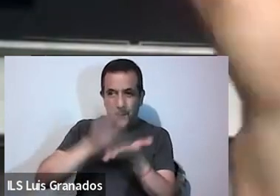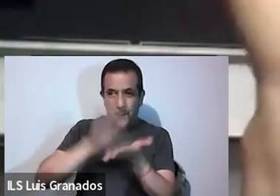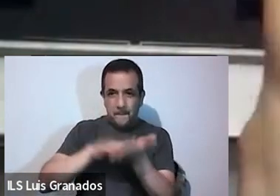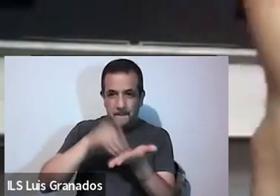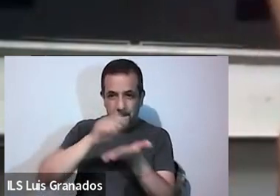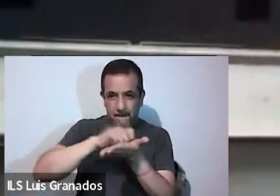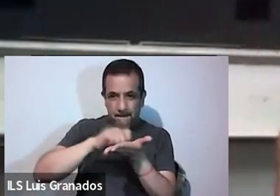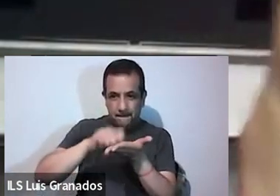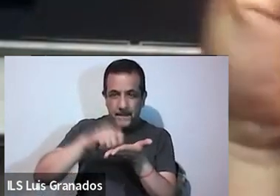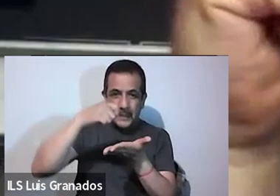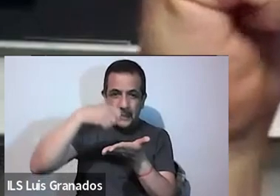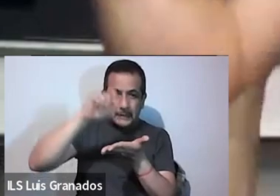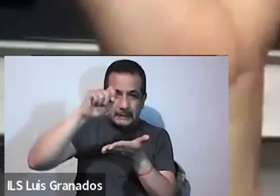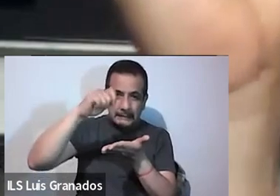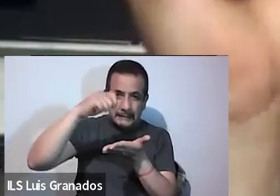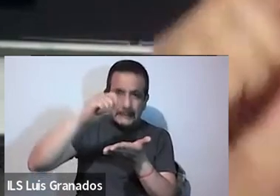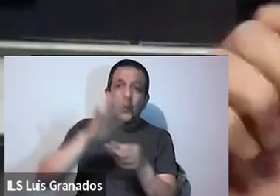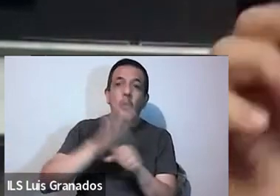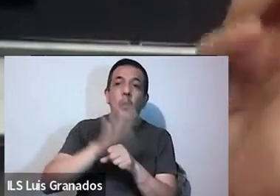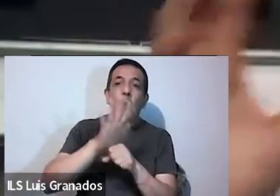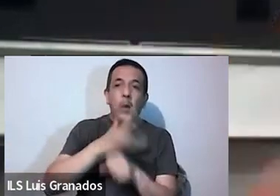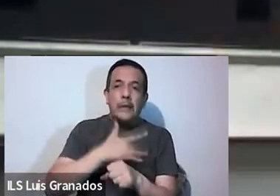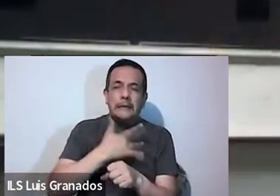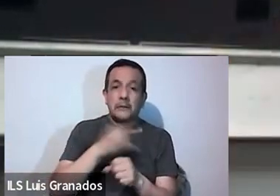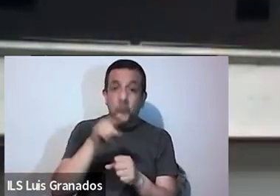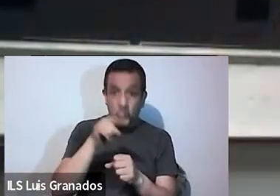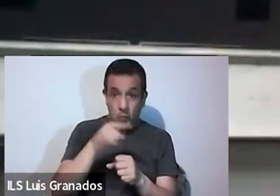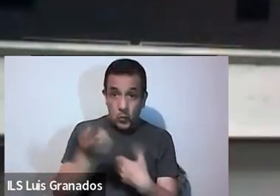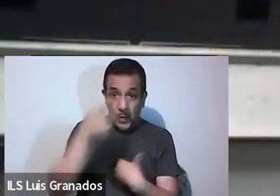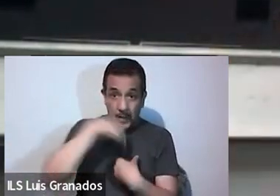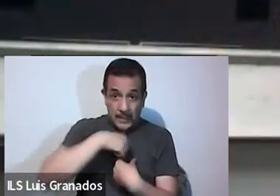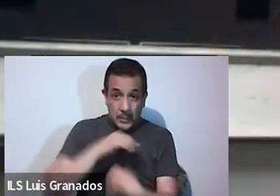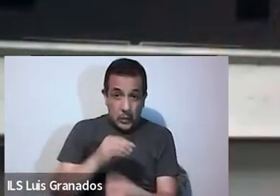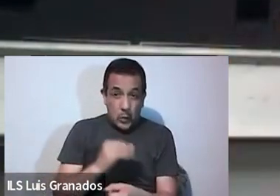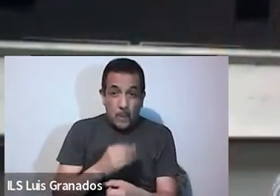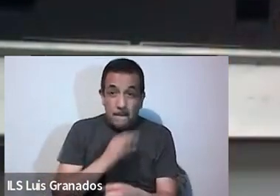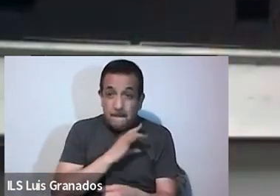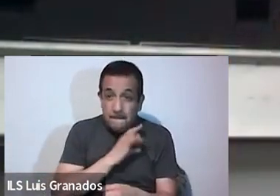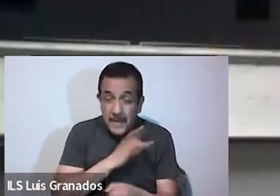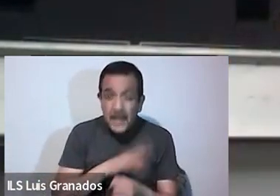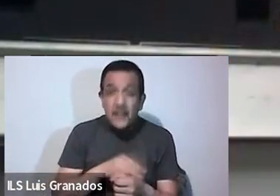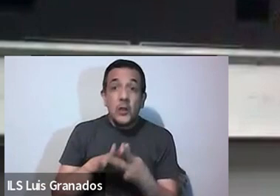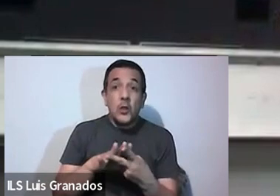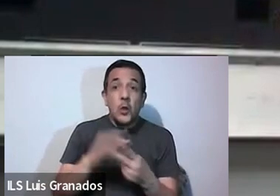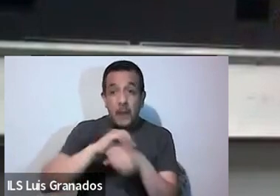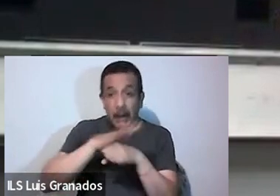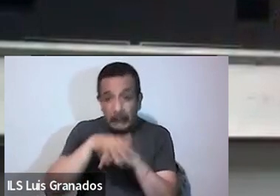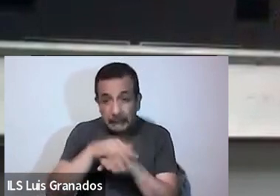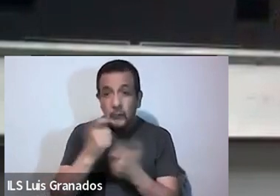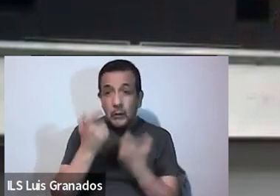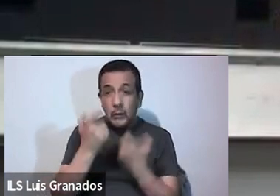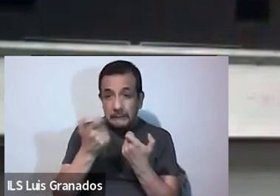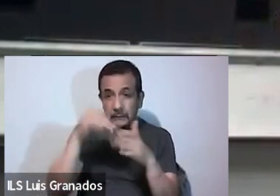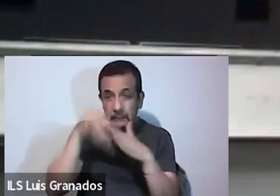fuera un checklist. ¿Con miedo? ¿Estás lleno de miedo por la pandemia, por la crisis económica, por la